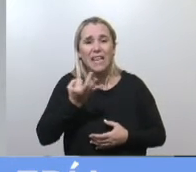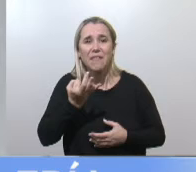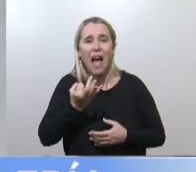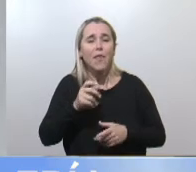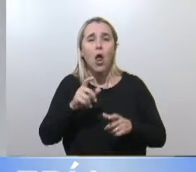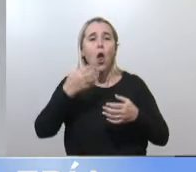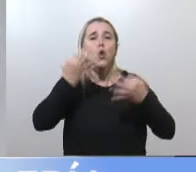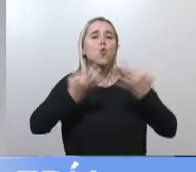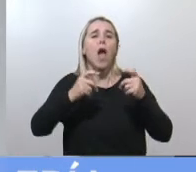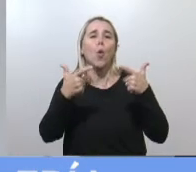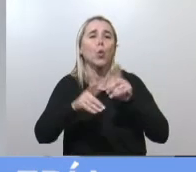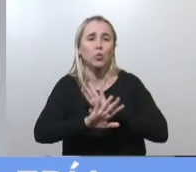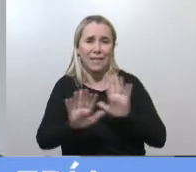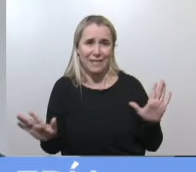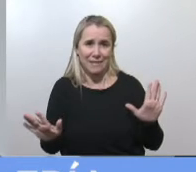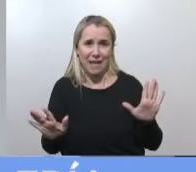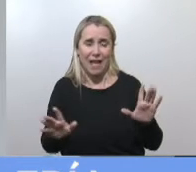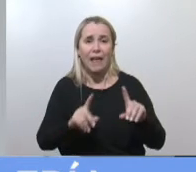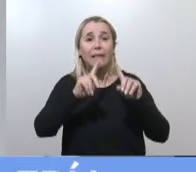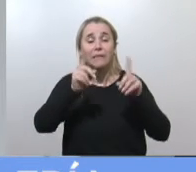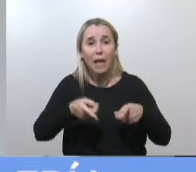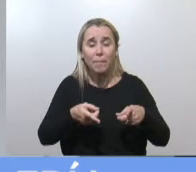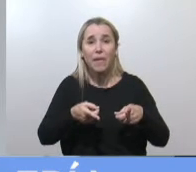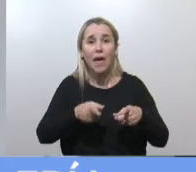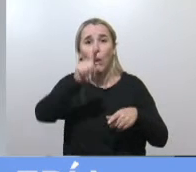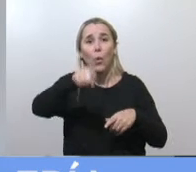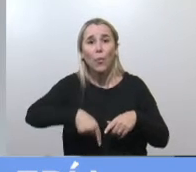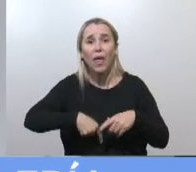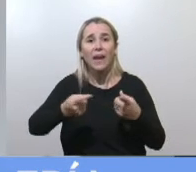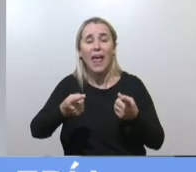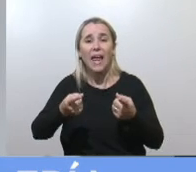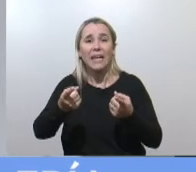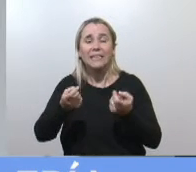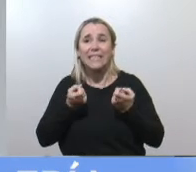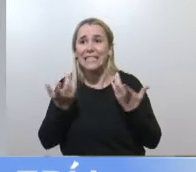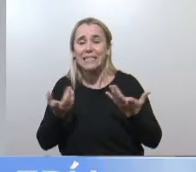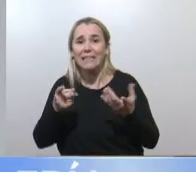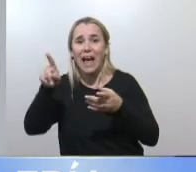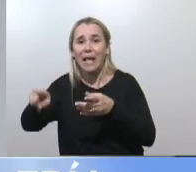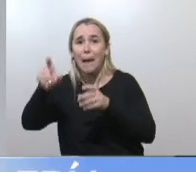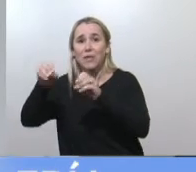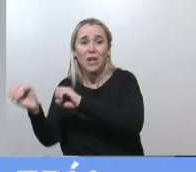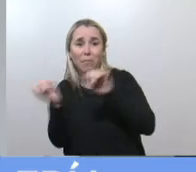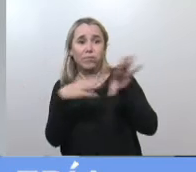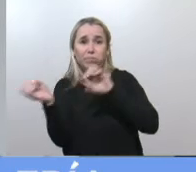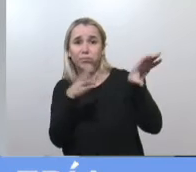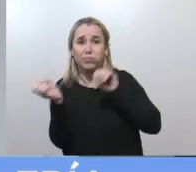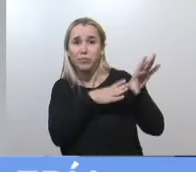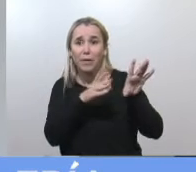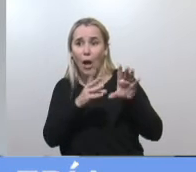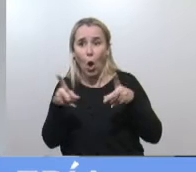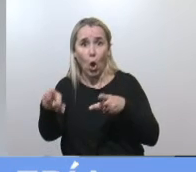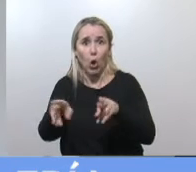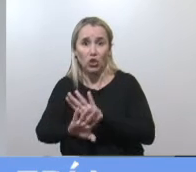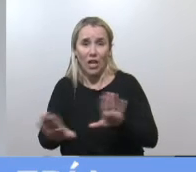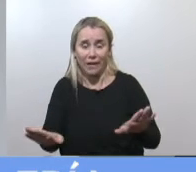injusticia, sino que provoca la necesidad de evitar el despoblamiento territorial y las migraciones. Es de una